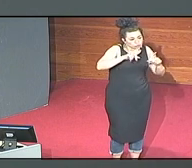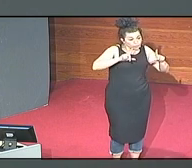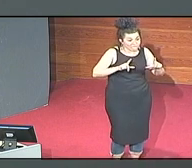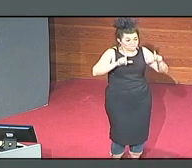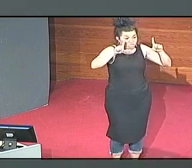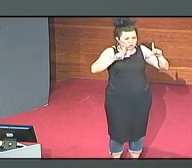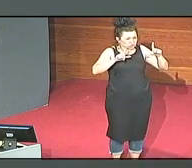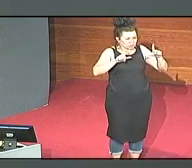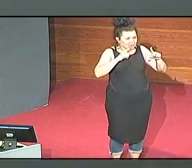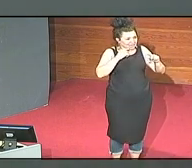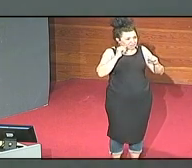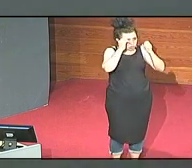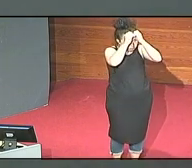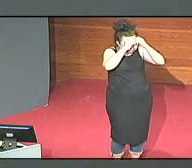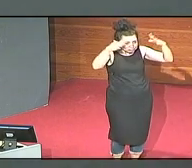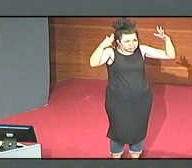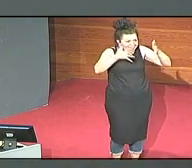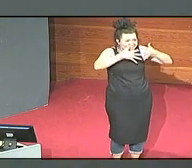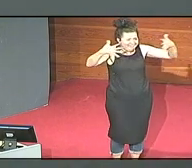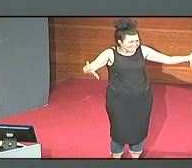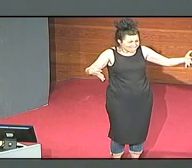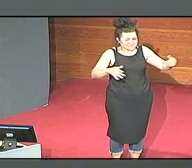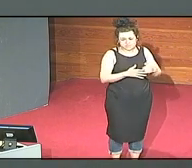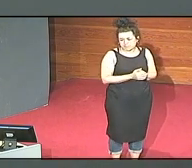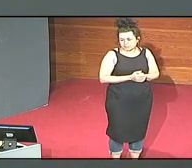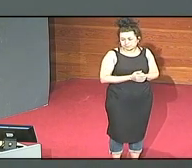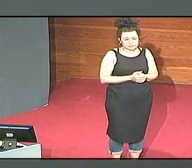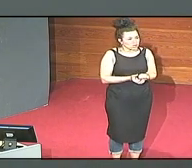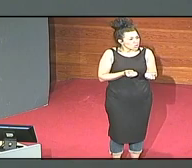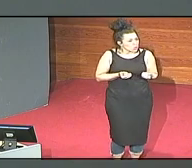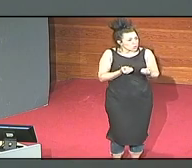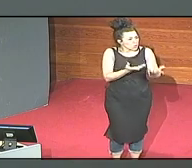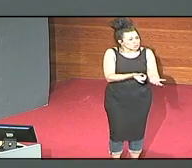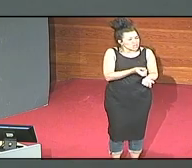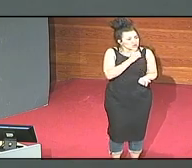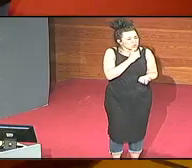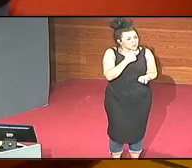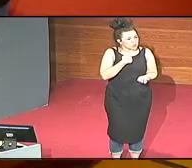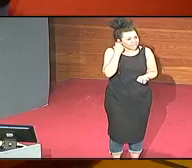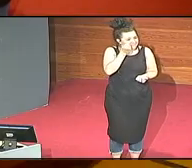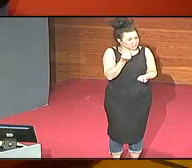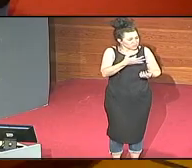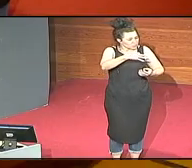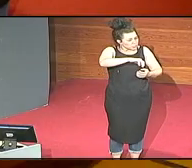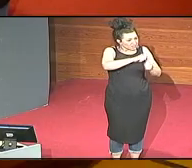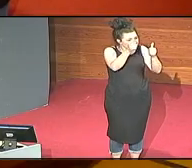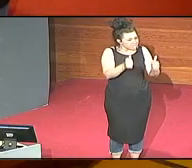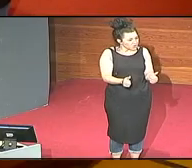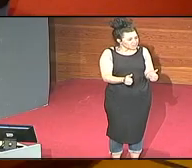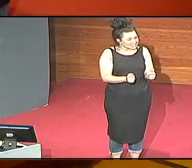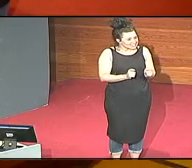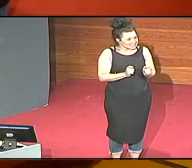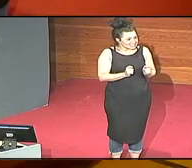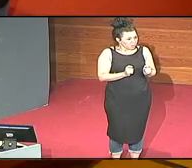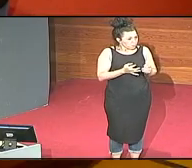grande que es el continente y cómo hay que contarlo yo creo que la única manera es ponerle piel esta chica